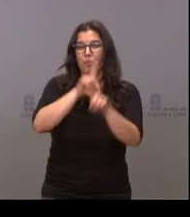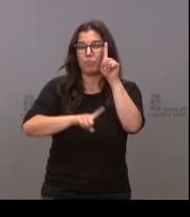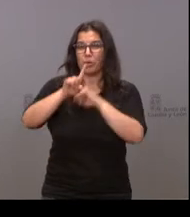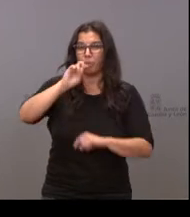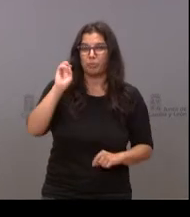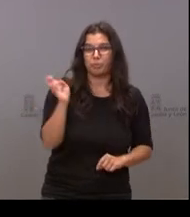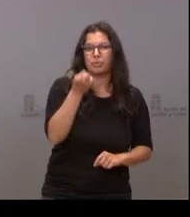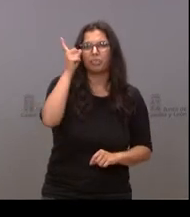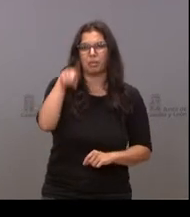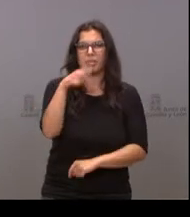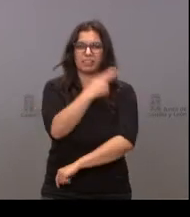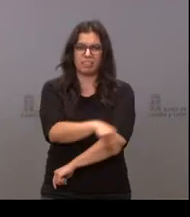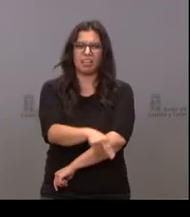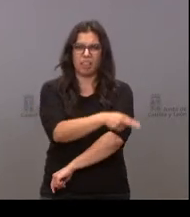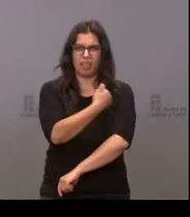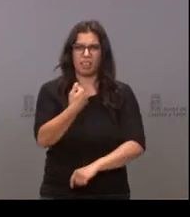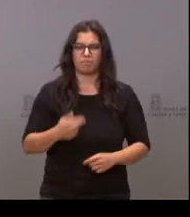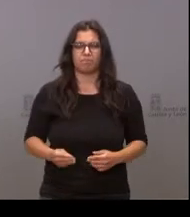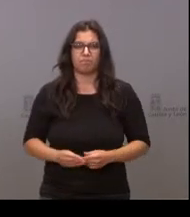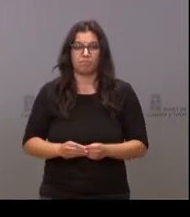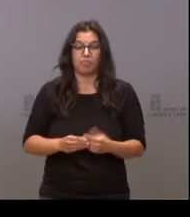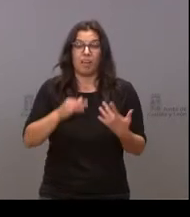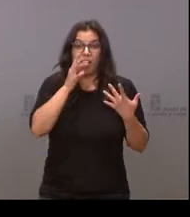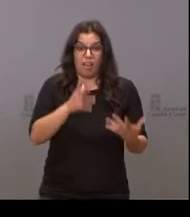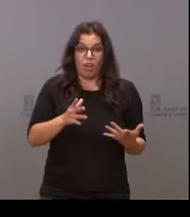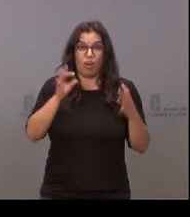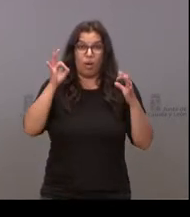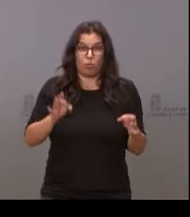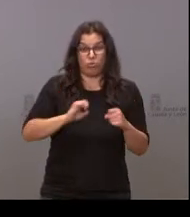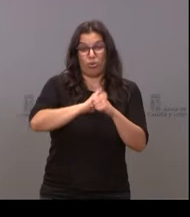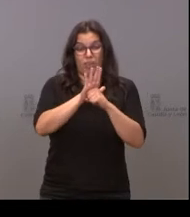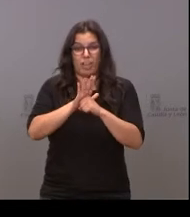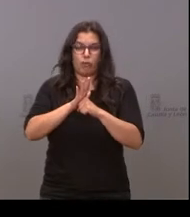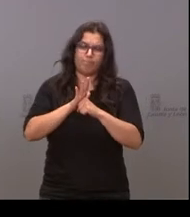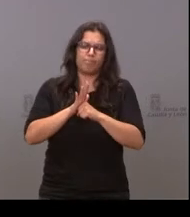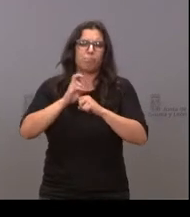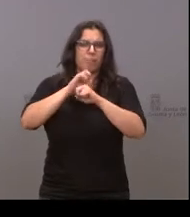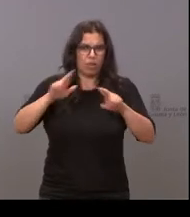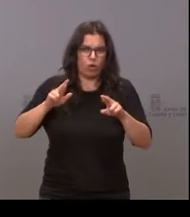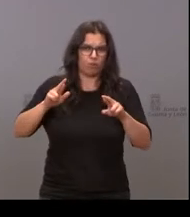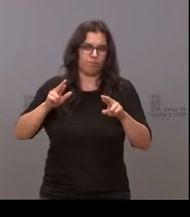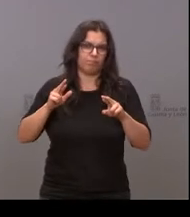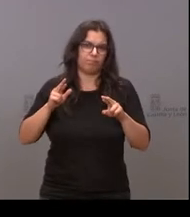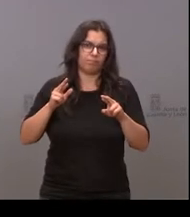sanidad a grabados con esta dichosa pandemia que nos está